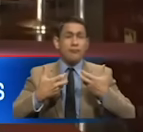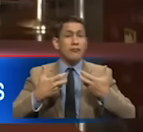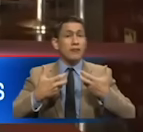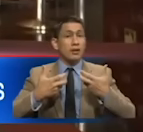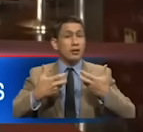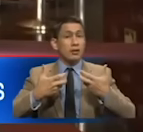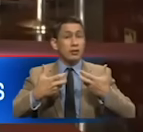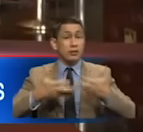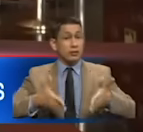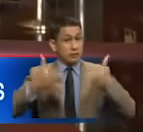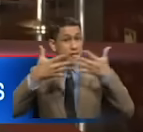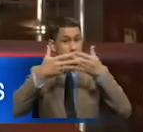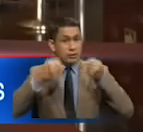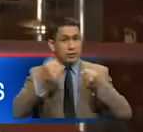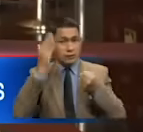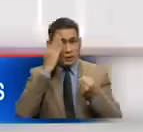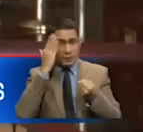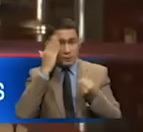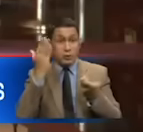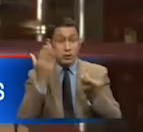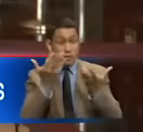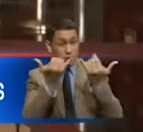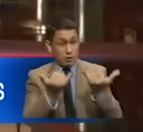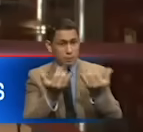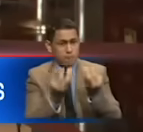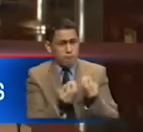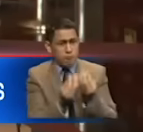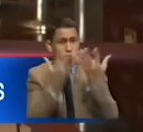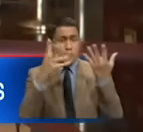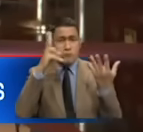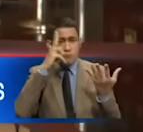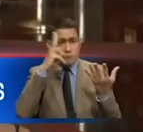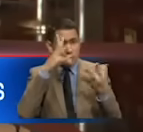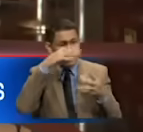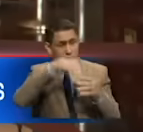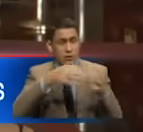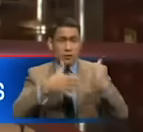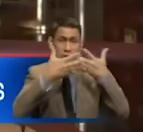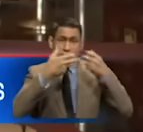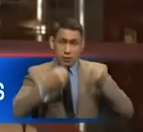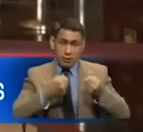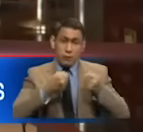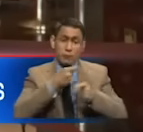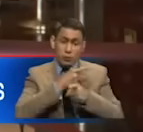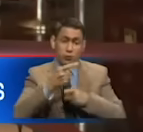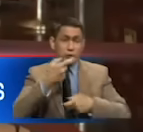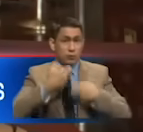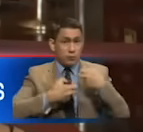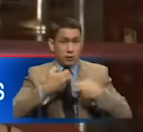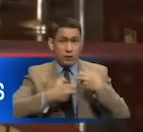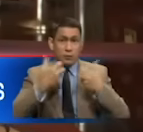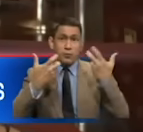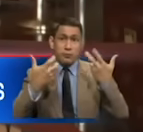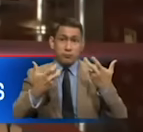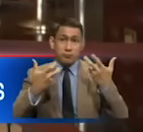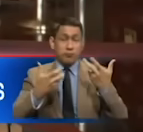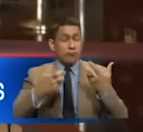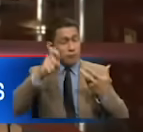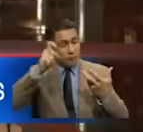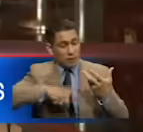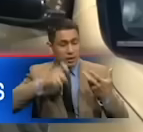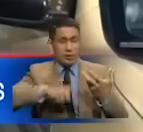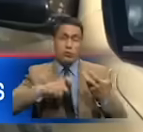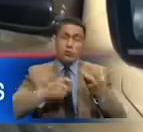No tenemos tanta cancha para tantos presos. Si no existe un marco jurídico que ataque la criminalidad económica, tampoco vamos a avanzar en esta lucha